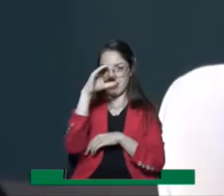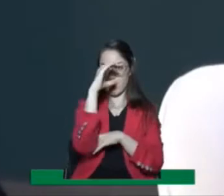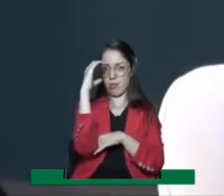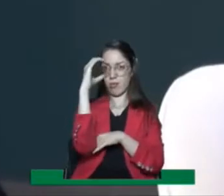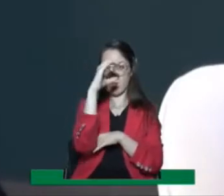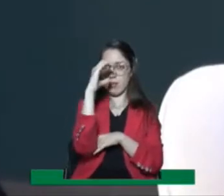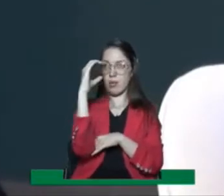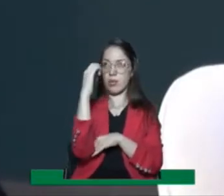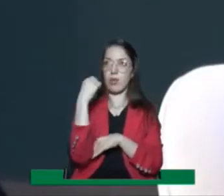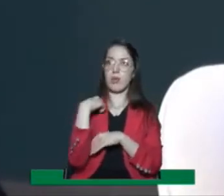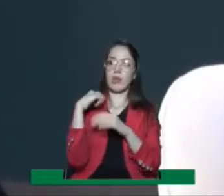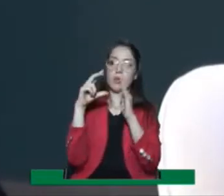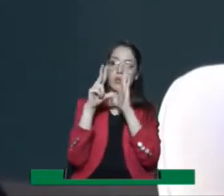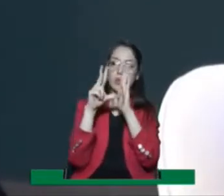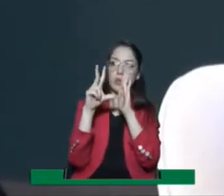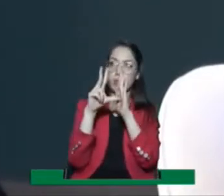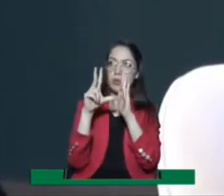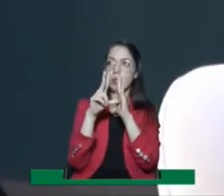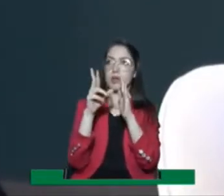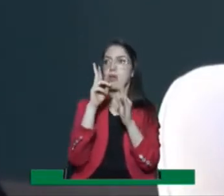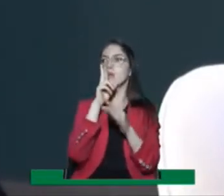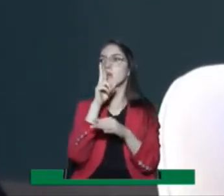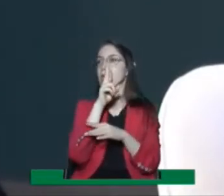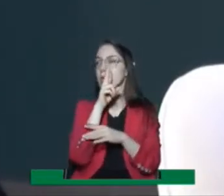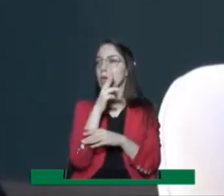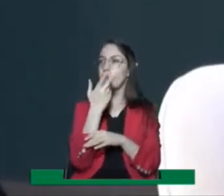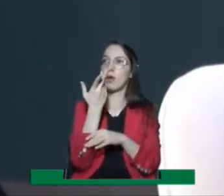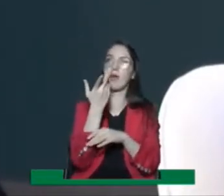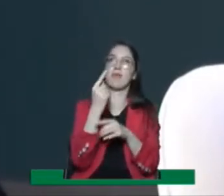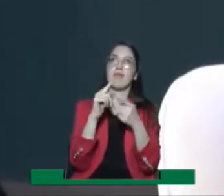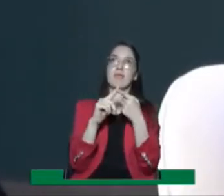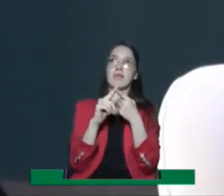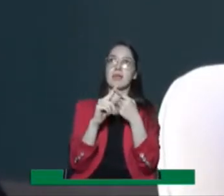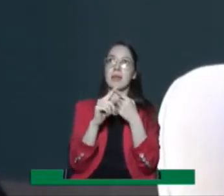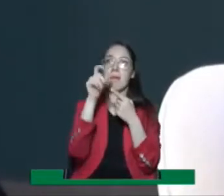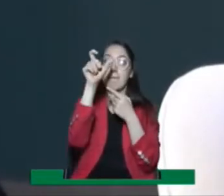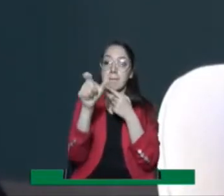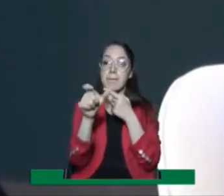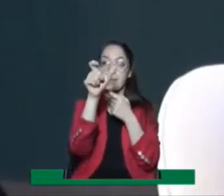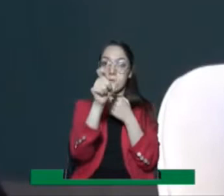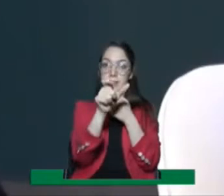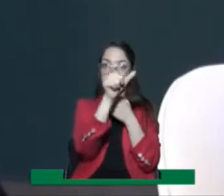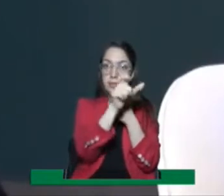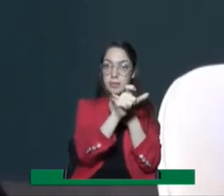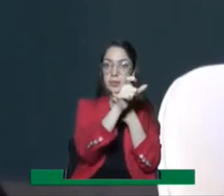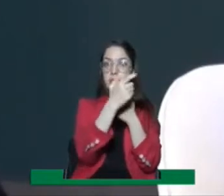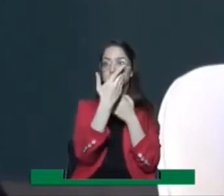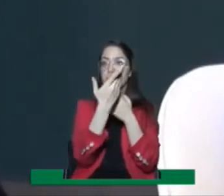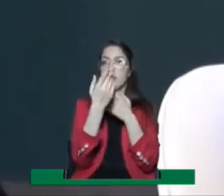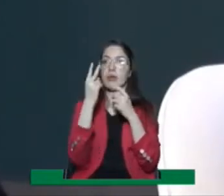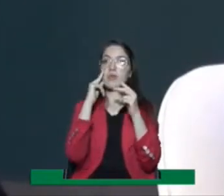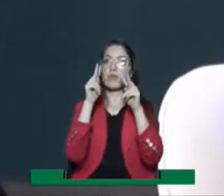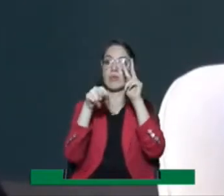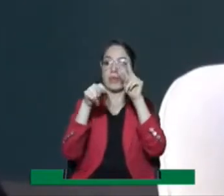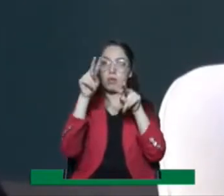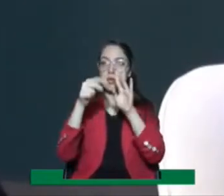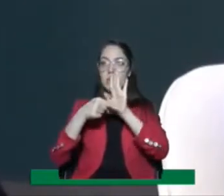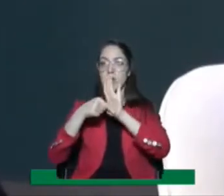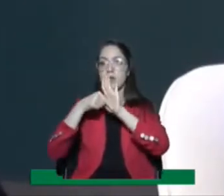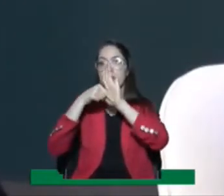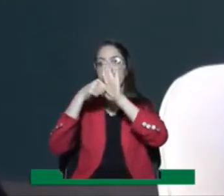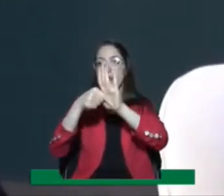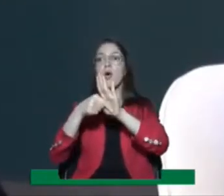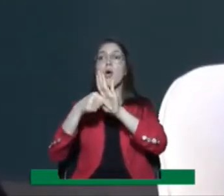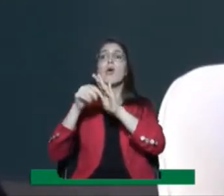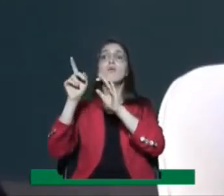hotelería restaurantes personas que están hoy operadores turísticos medios de comunicación